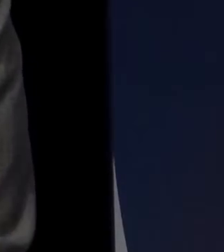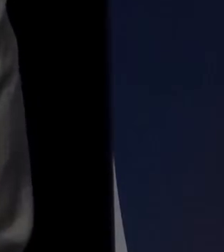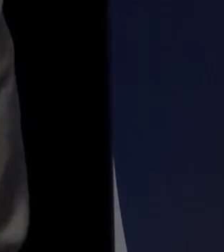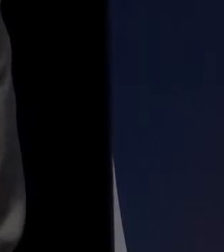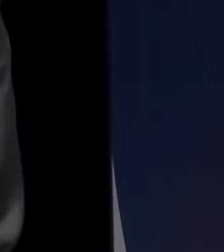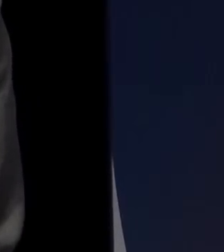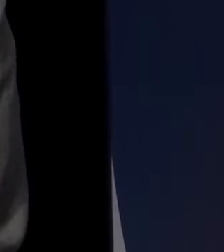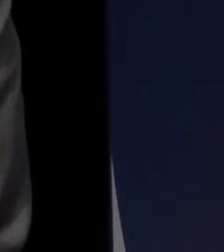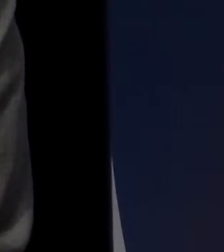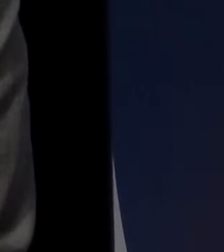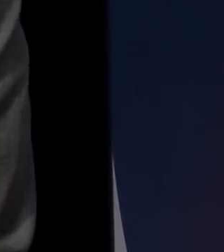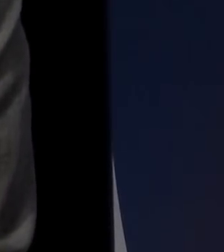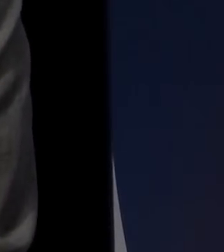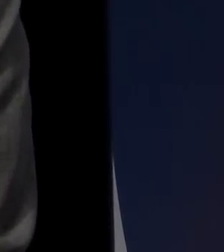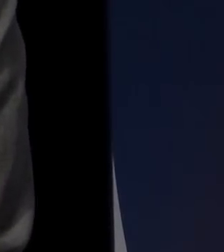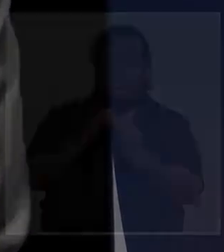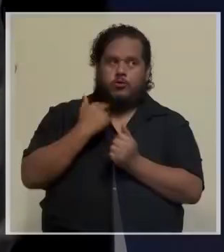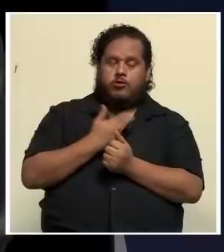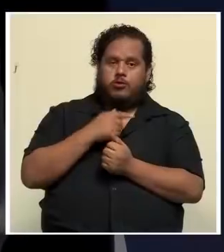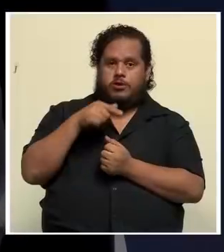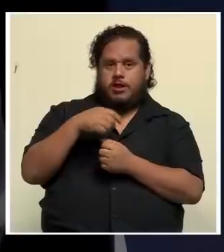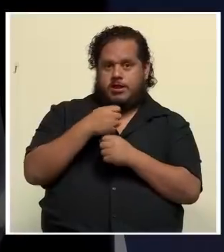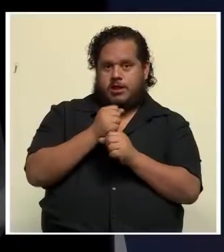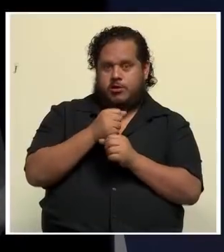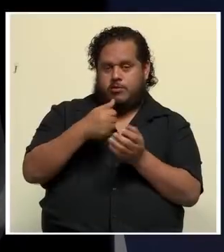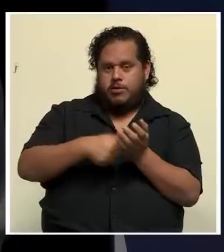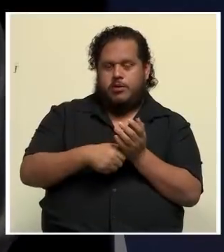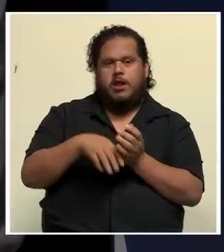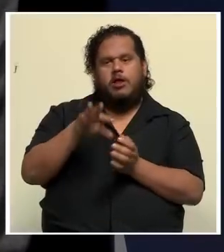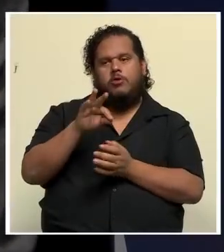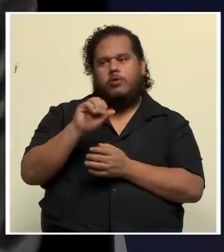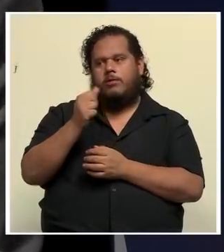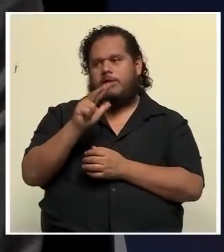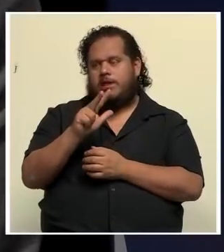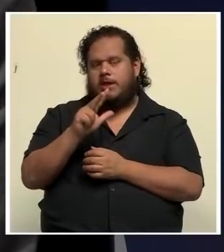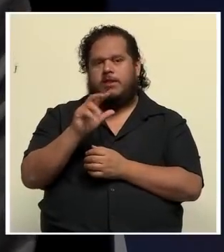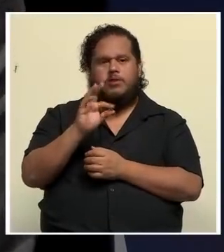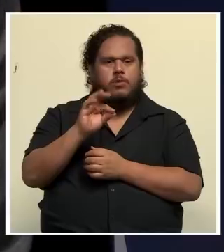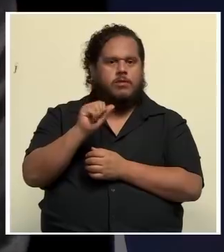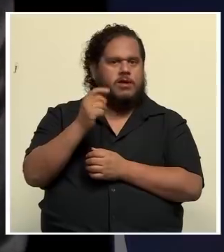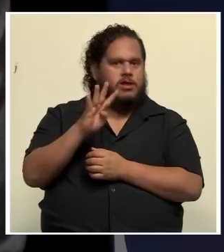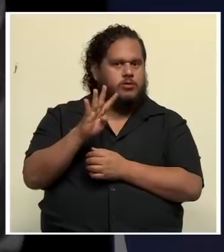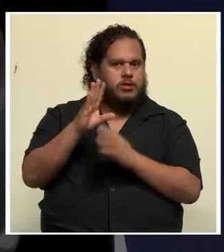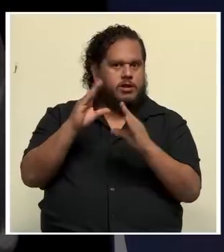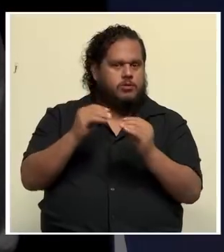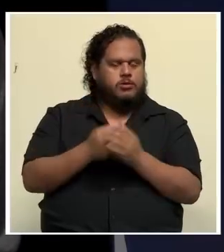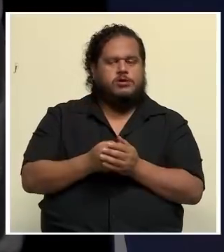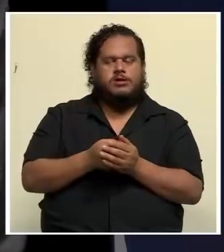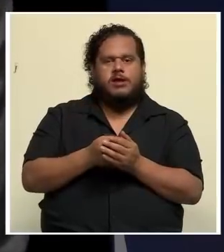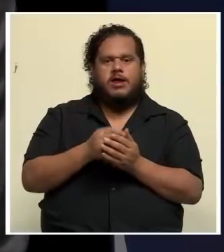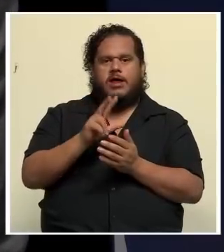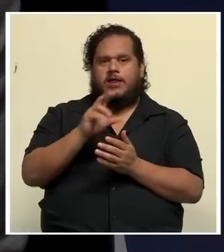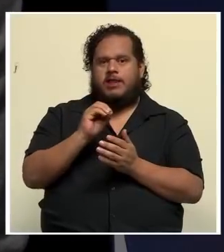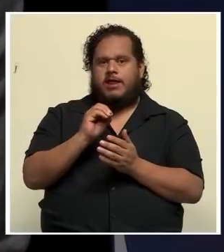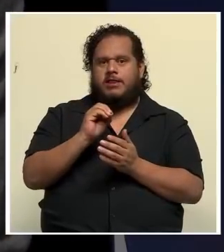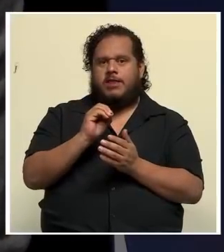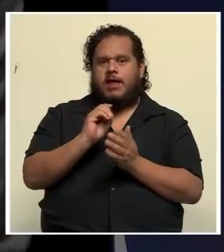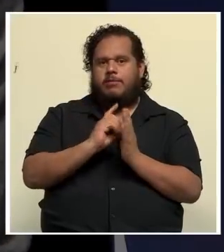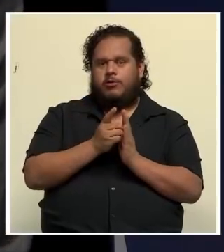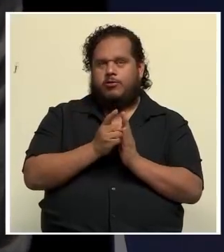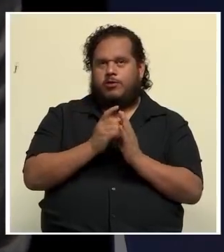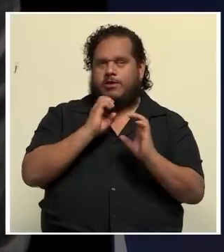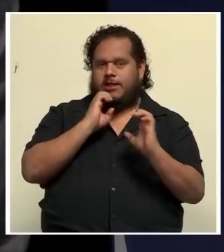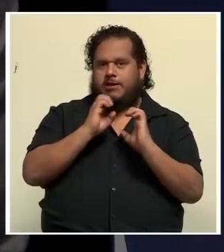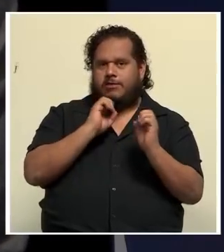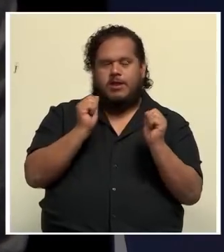Gracias por seguir con nosotros en este Zoom electoral 9:13, 9:14 de la noche. Media hora de entrevista, en este